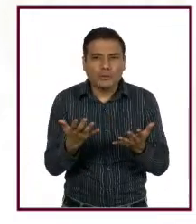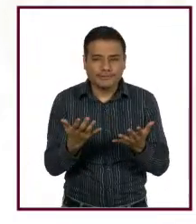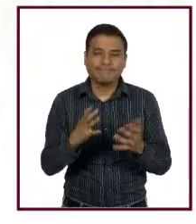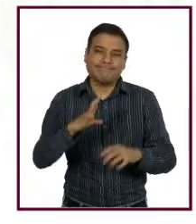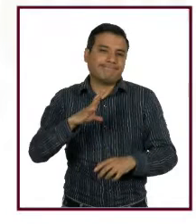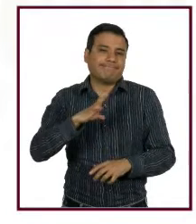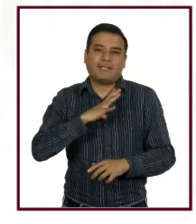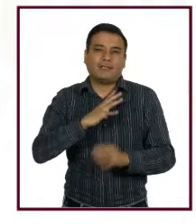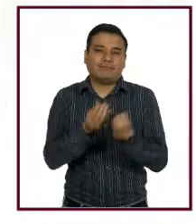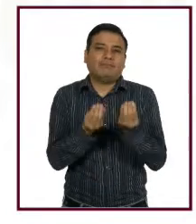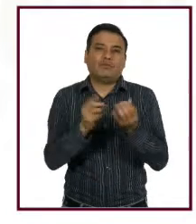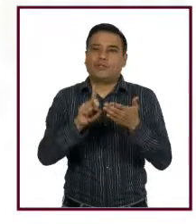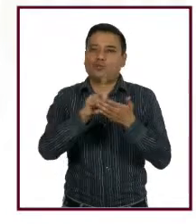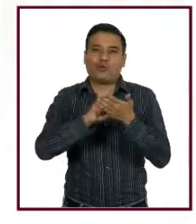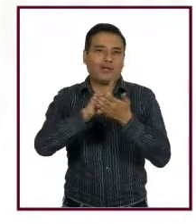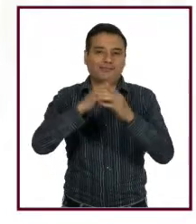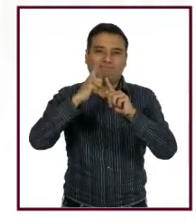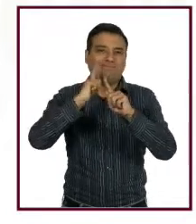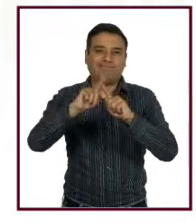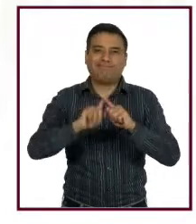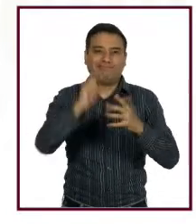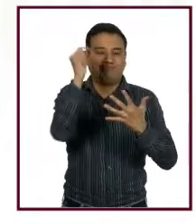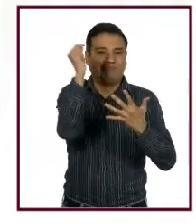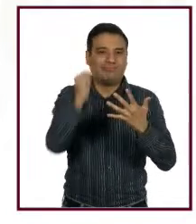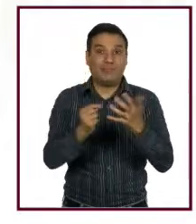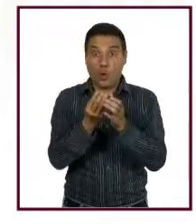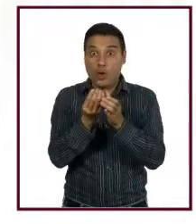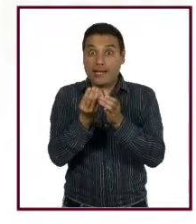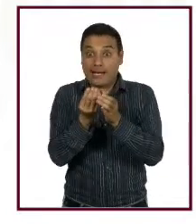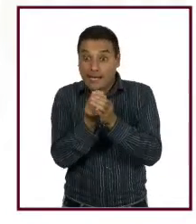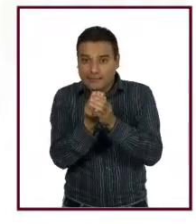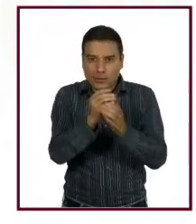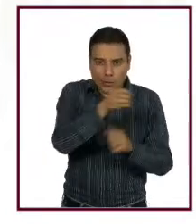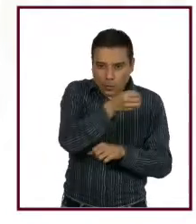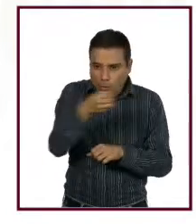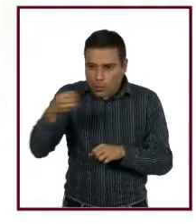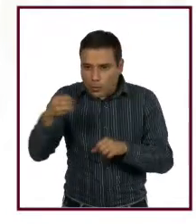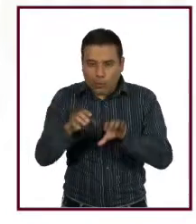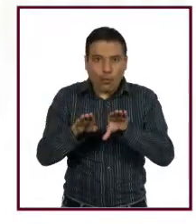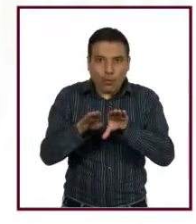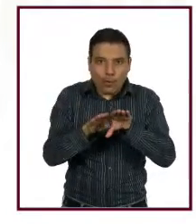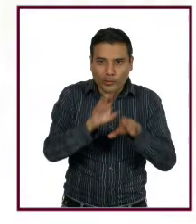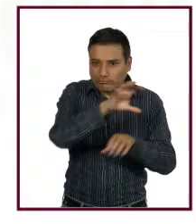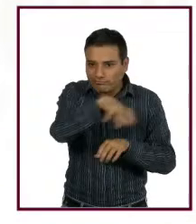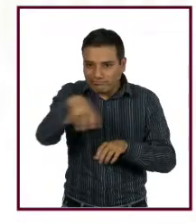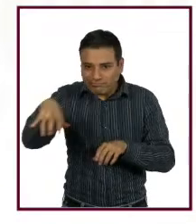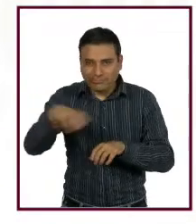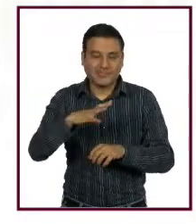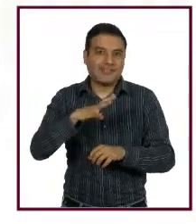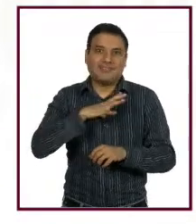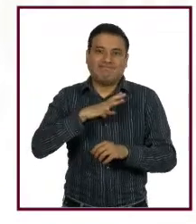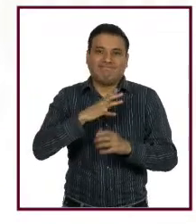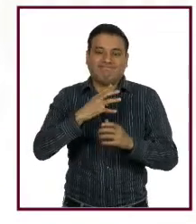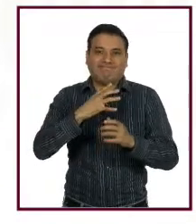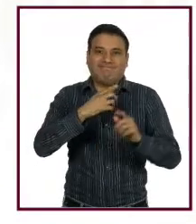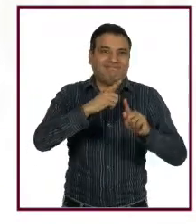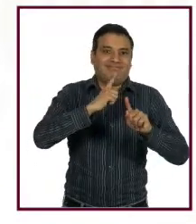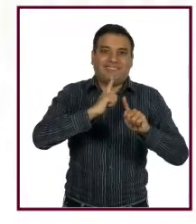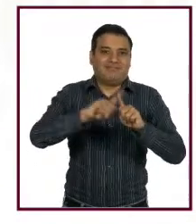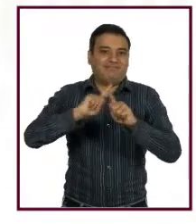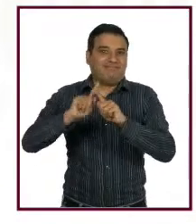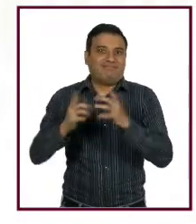lo había comentado, la clasificación puede resultar difícil. ¿Por qué? Porque tienen diferentes efectos adversos,